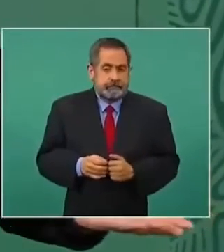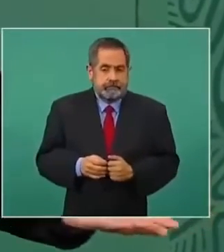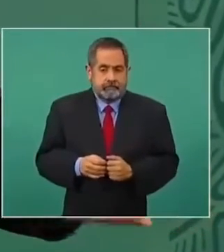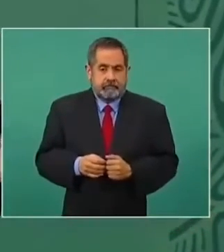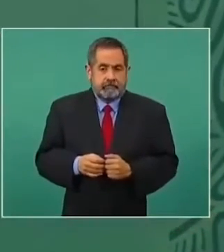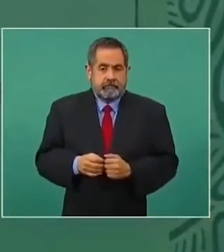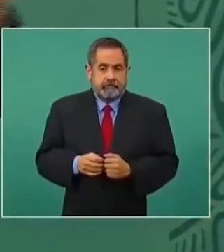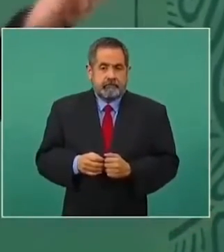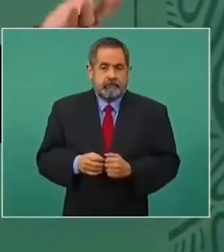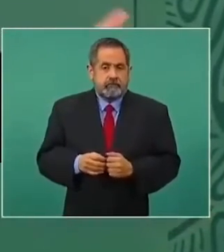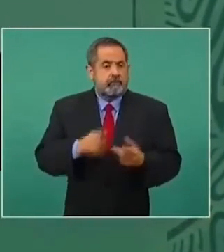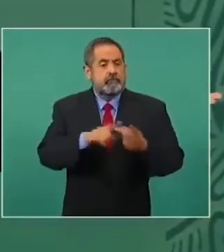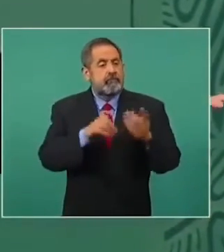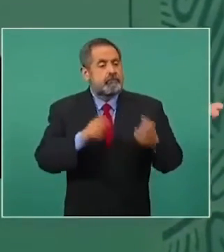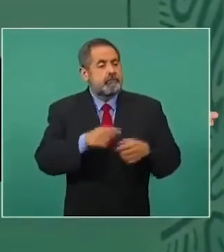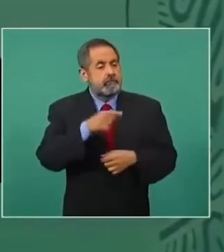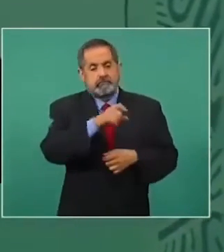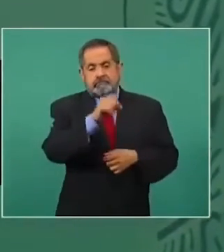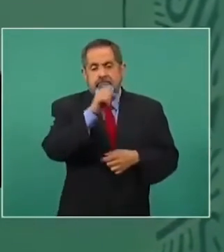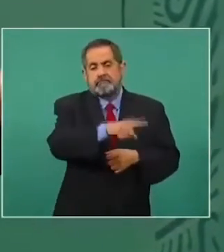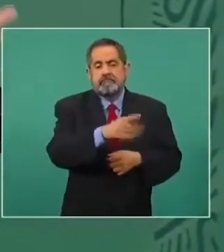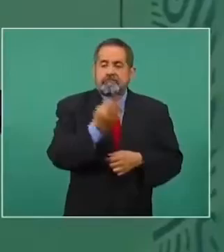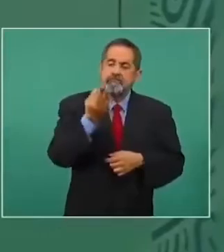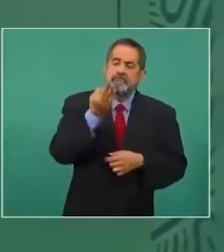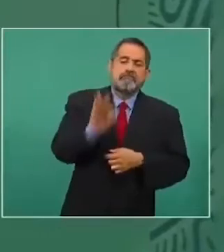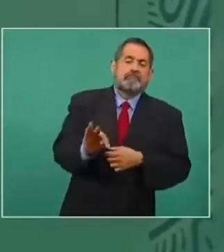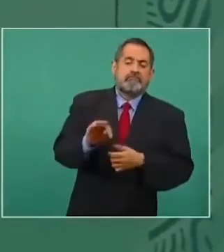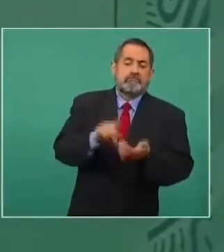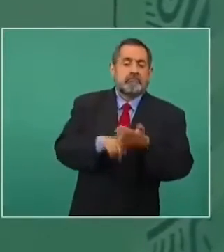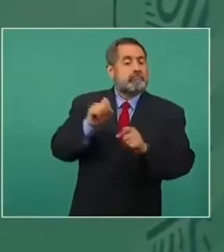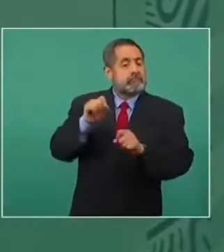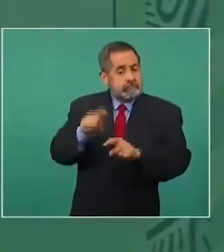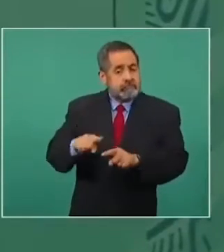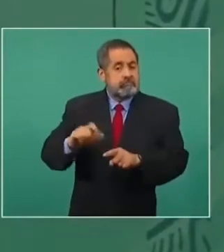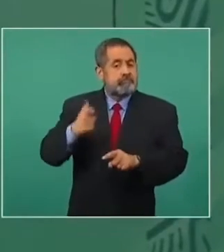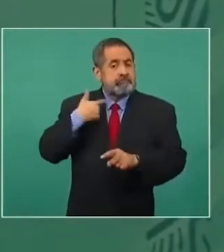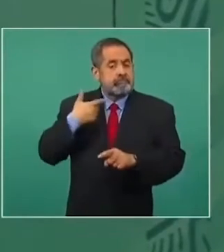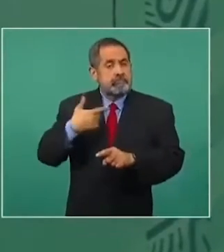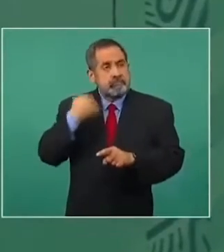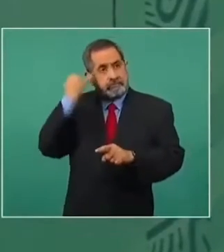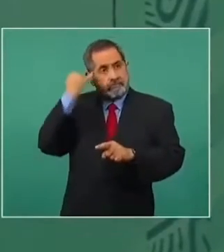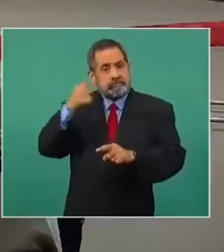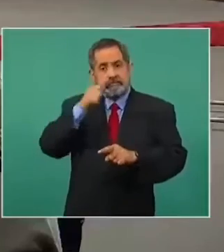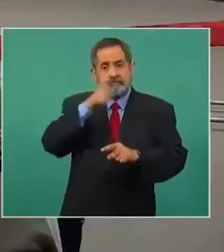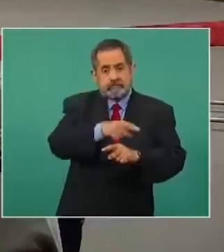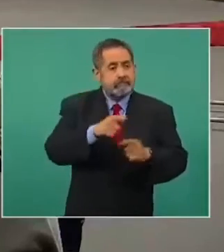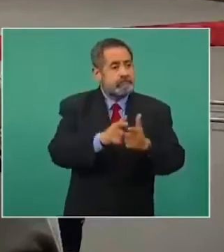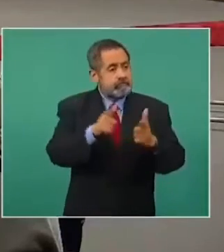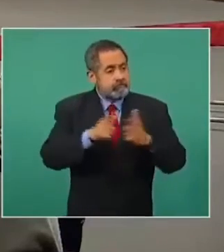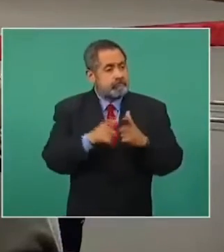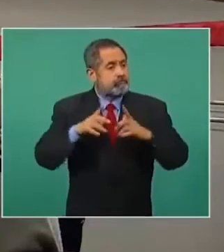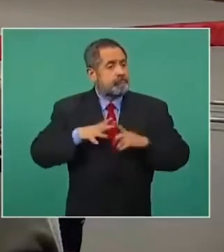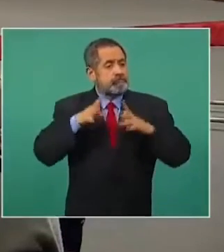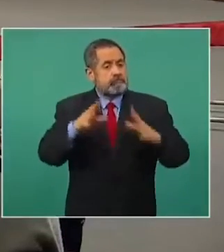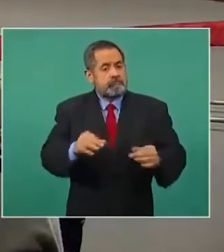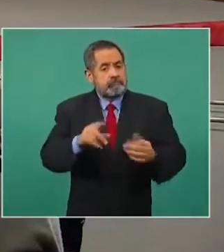pues están traicionando los orígenes de ese partido,